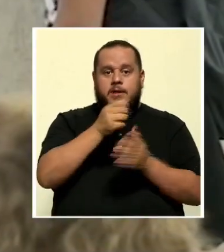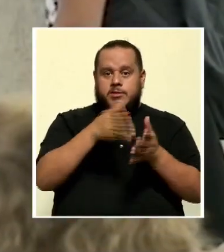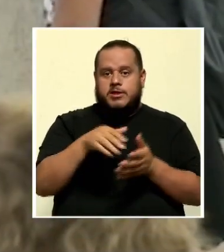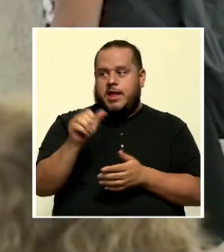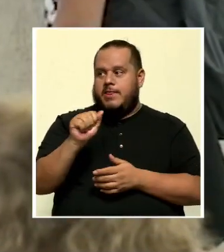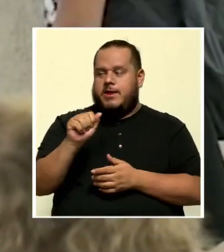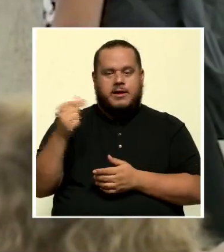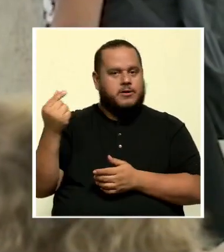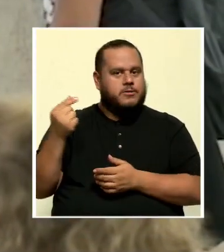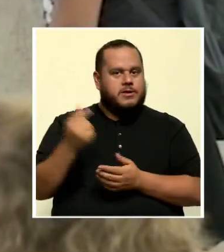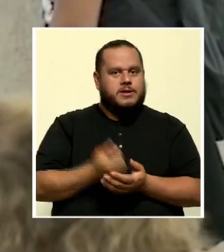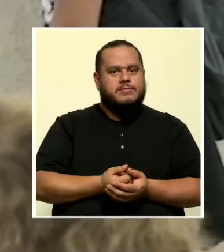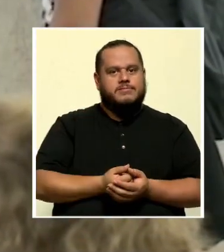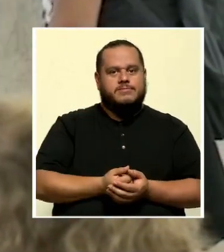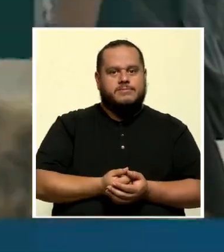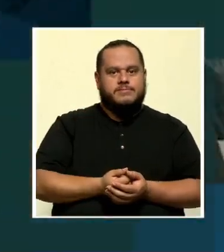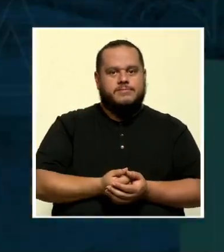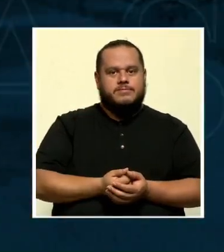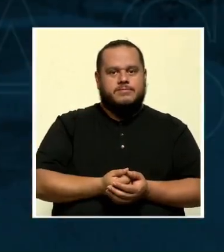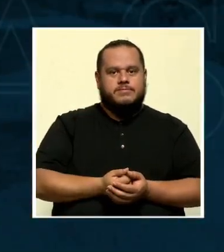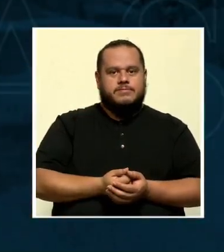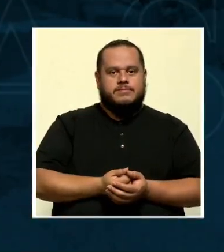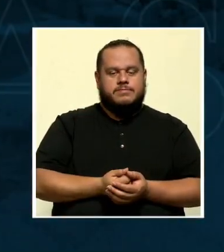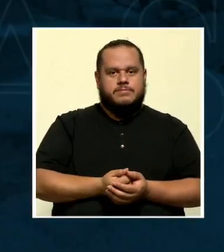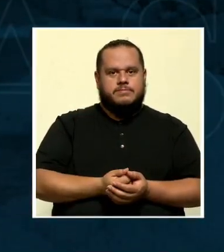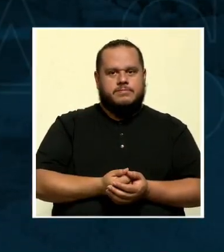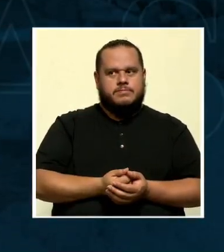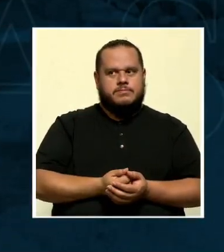Andrea González.